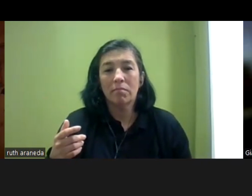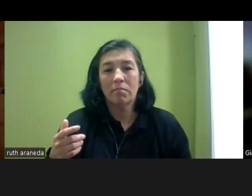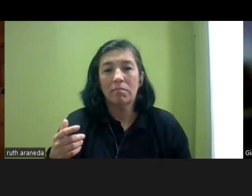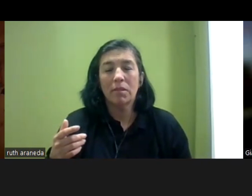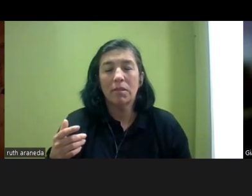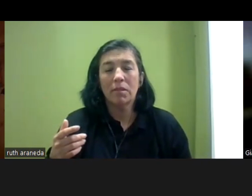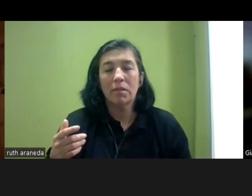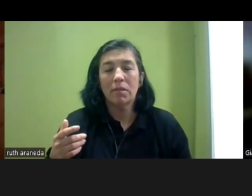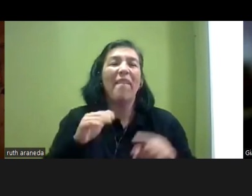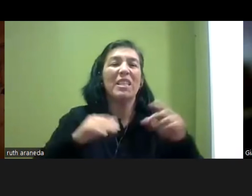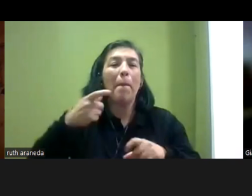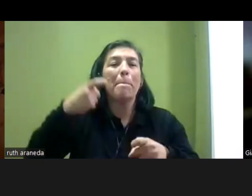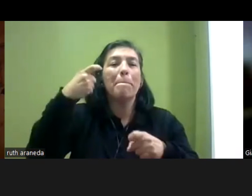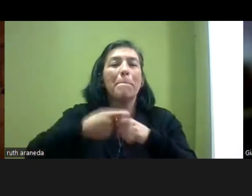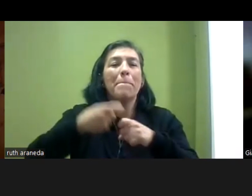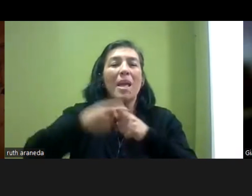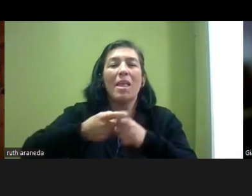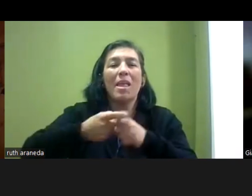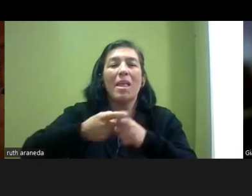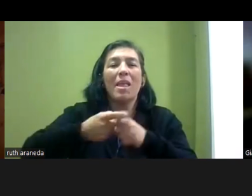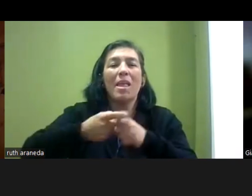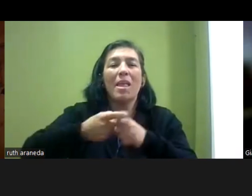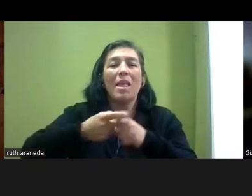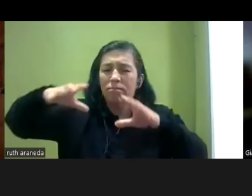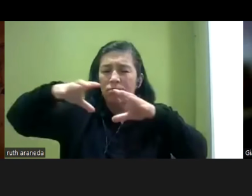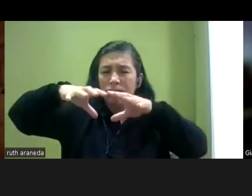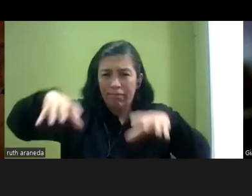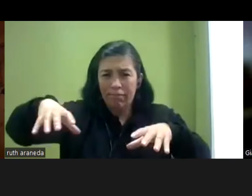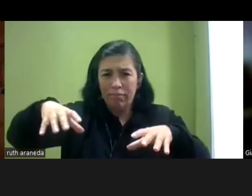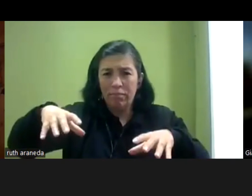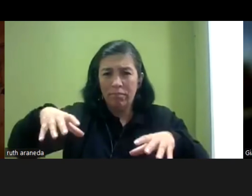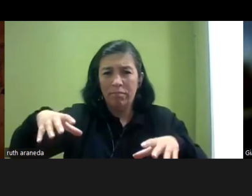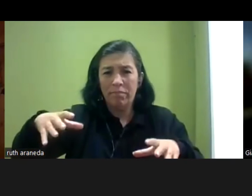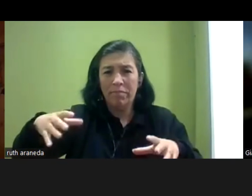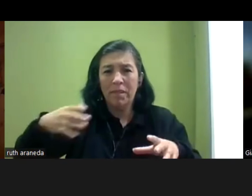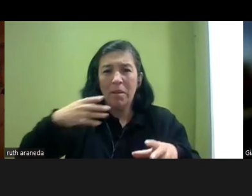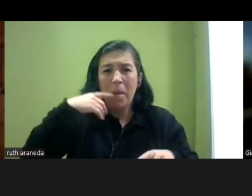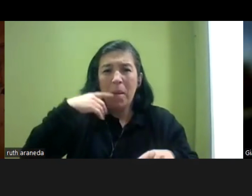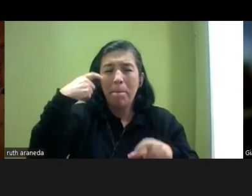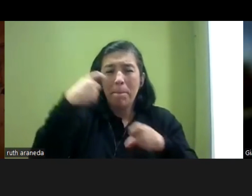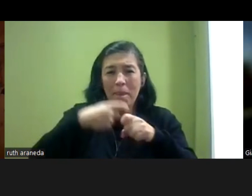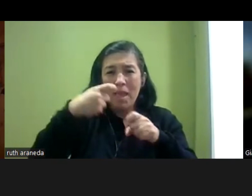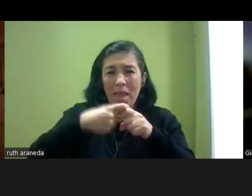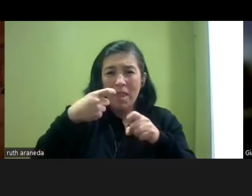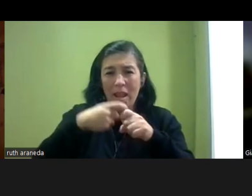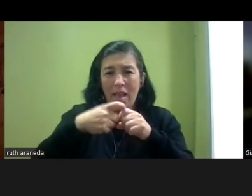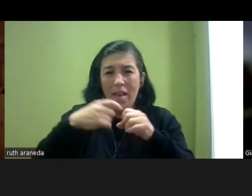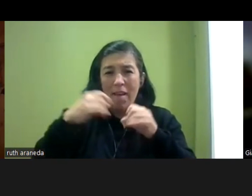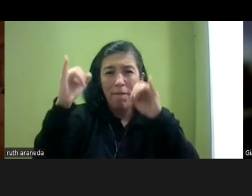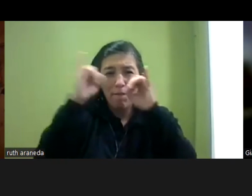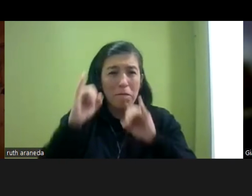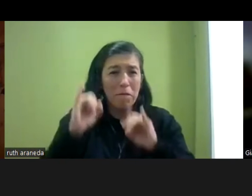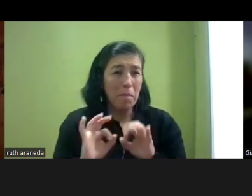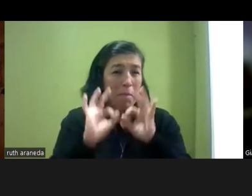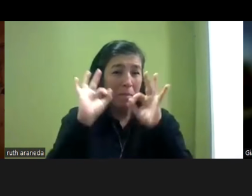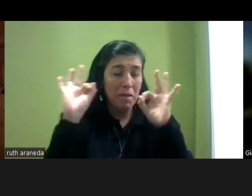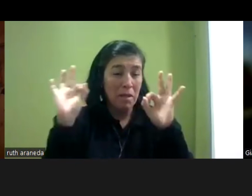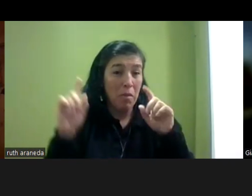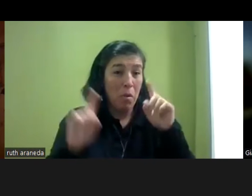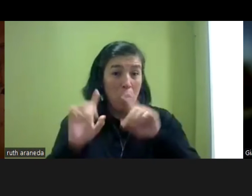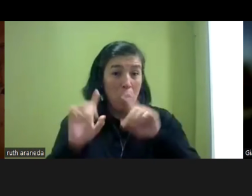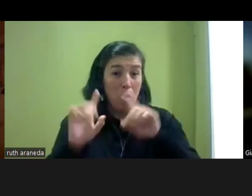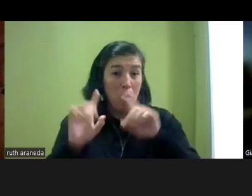bloques de piedra, eh, piedras de forma especial que llamaba la atención